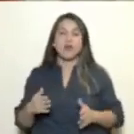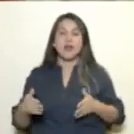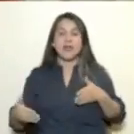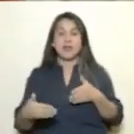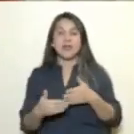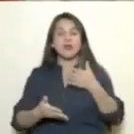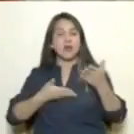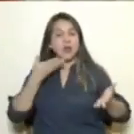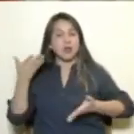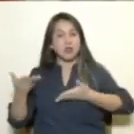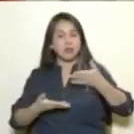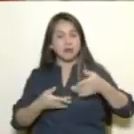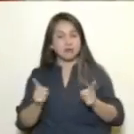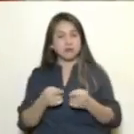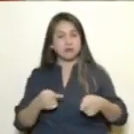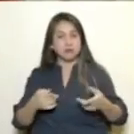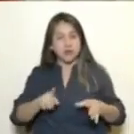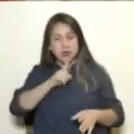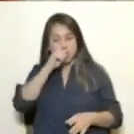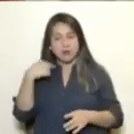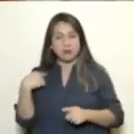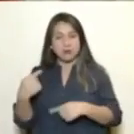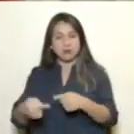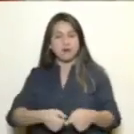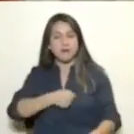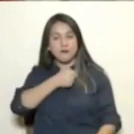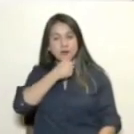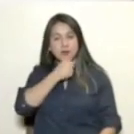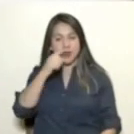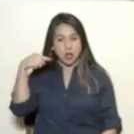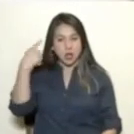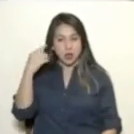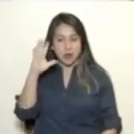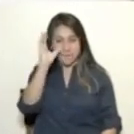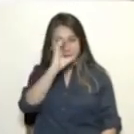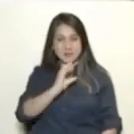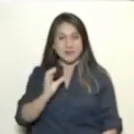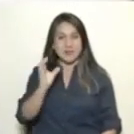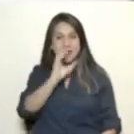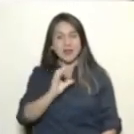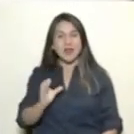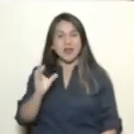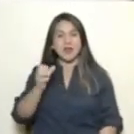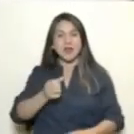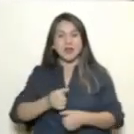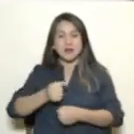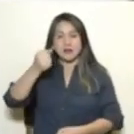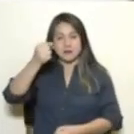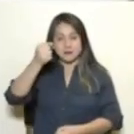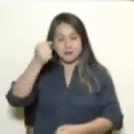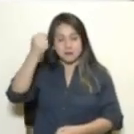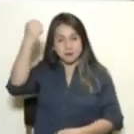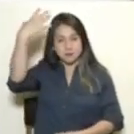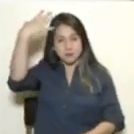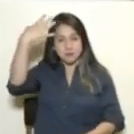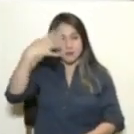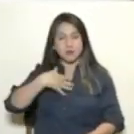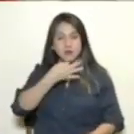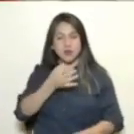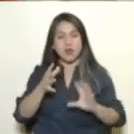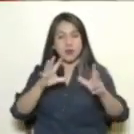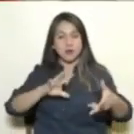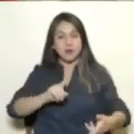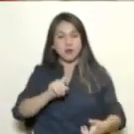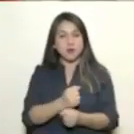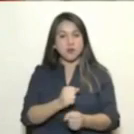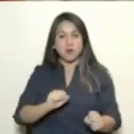sus himnos de costumbre. La anciana loca paseará con su quitasol, y yo diré, el mundo no